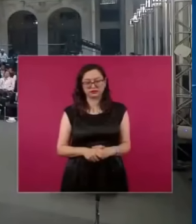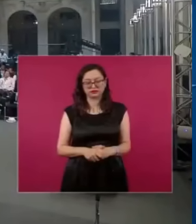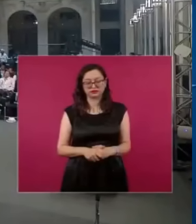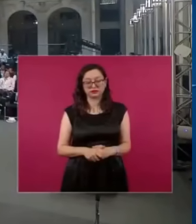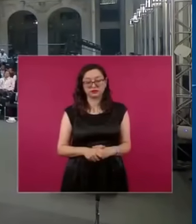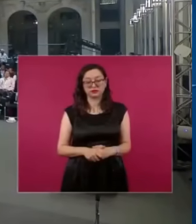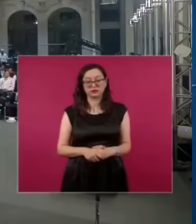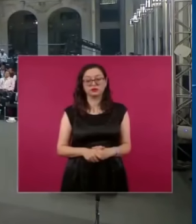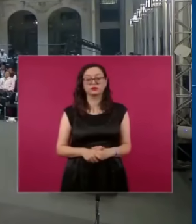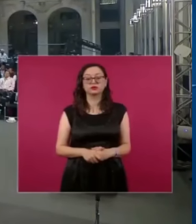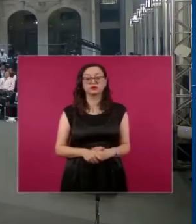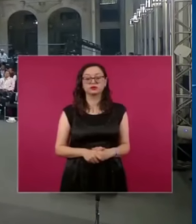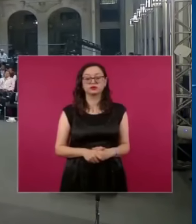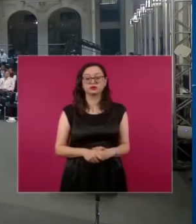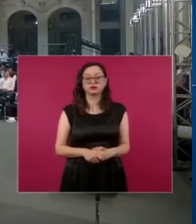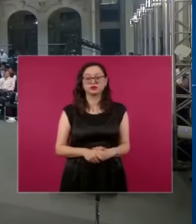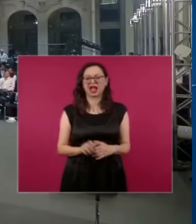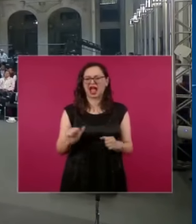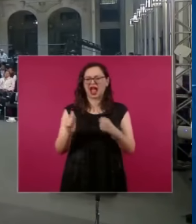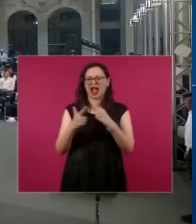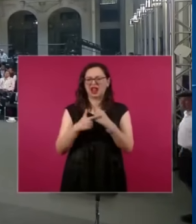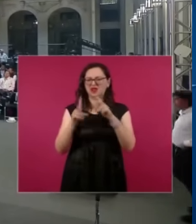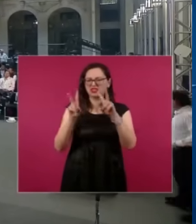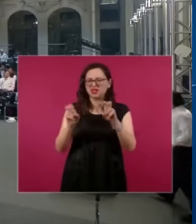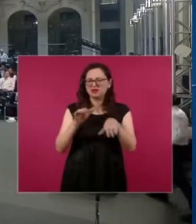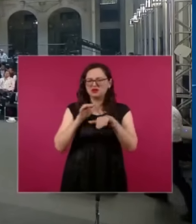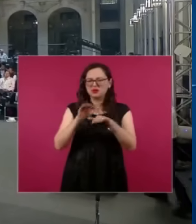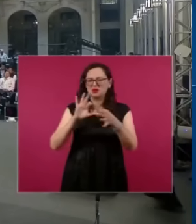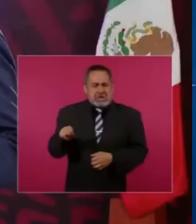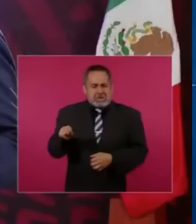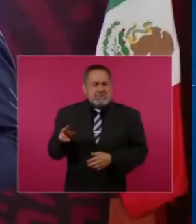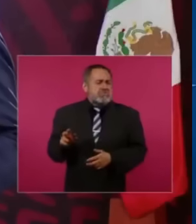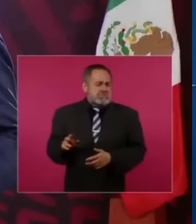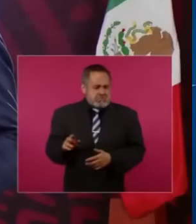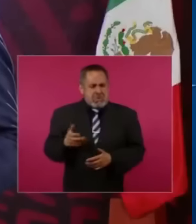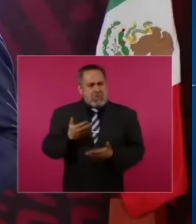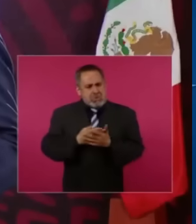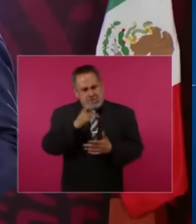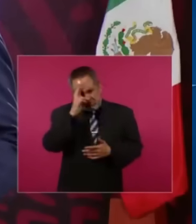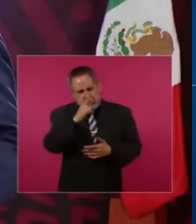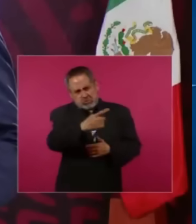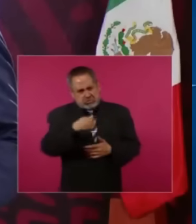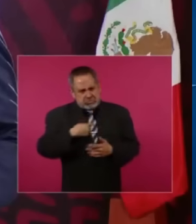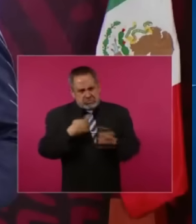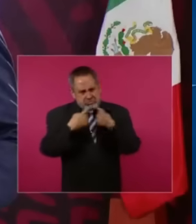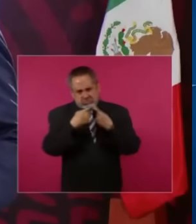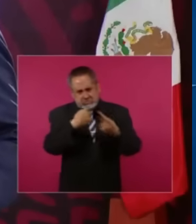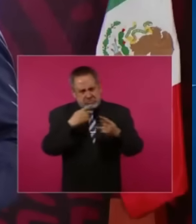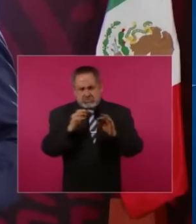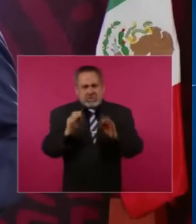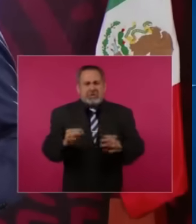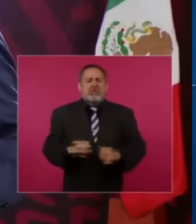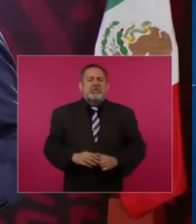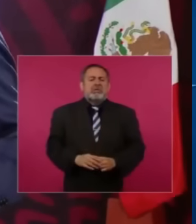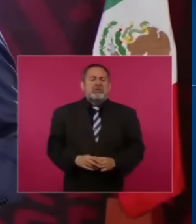Hablamos con el presidente Biden, muy respetuoso, y